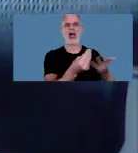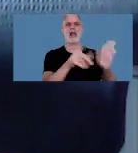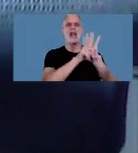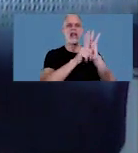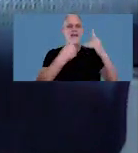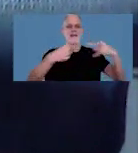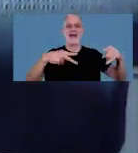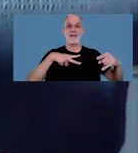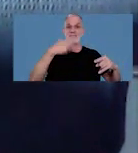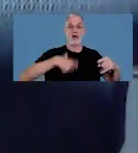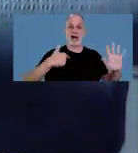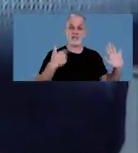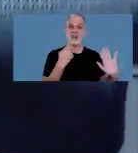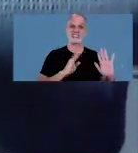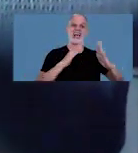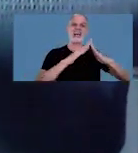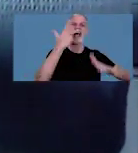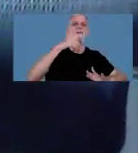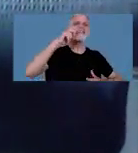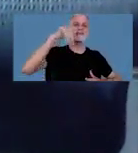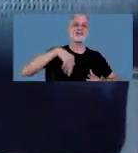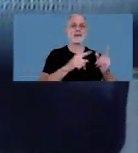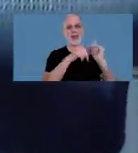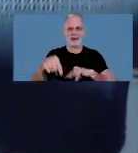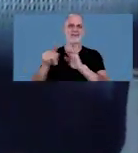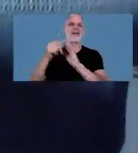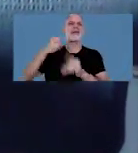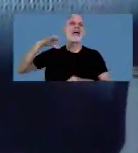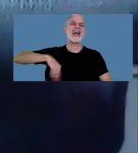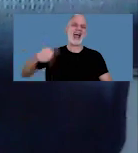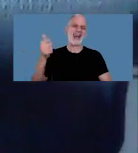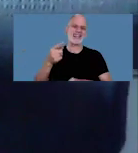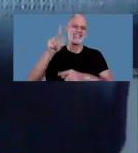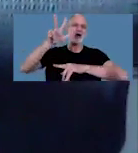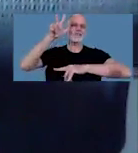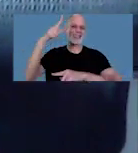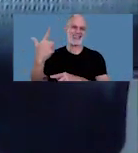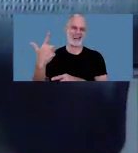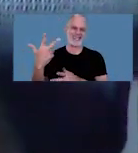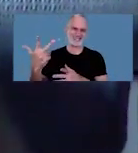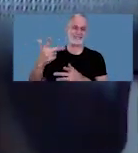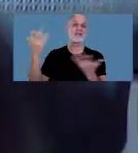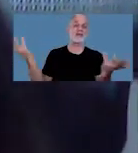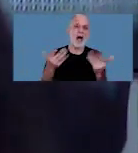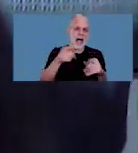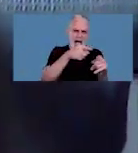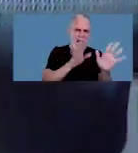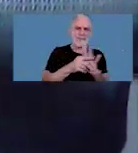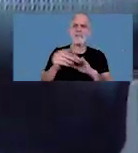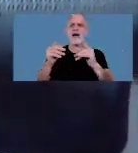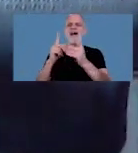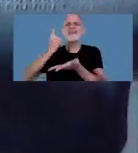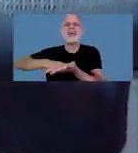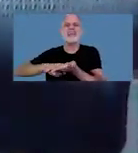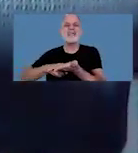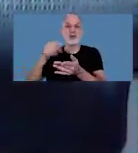me define casa habitación, entonces me manda al 83 de ganancia, o sea, por el 31 del decreto, me tengo que ir al decreto reglamentario